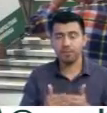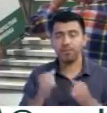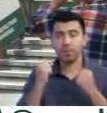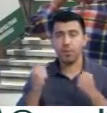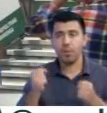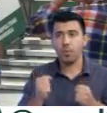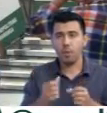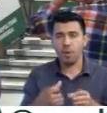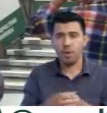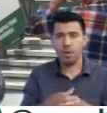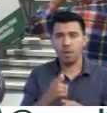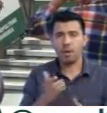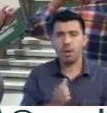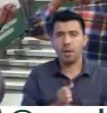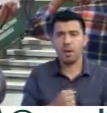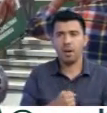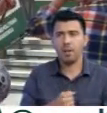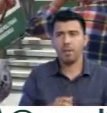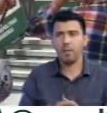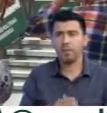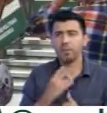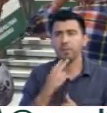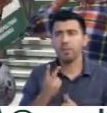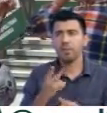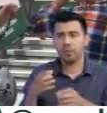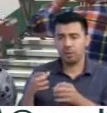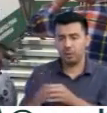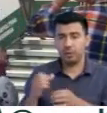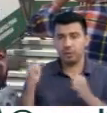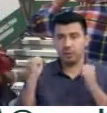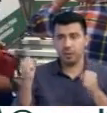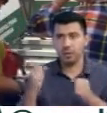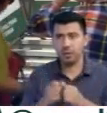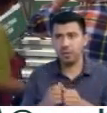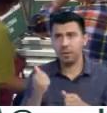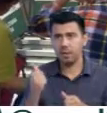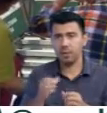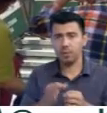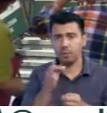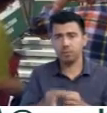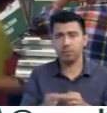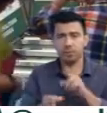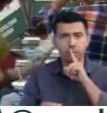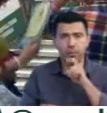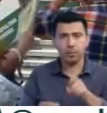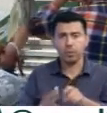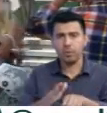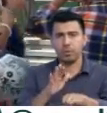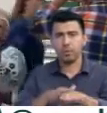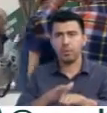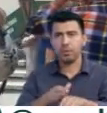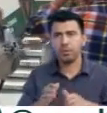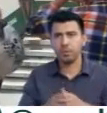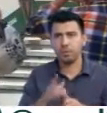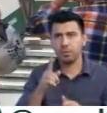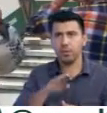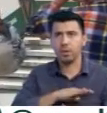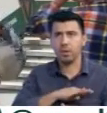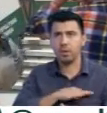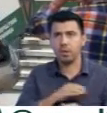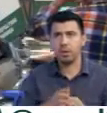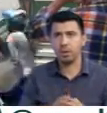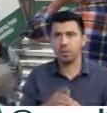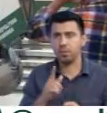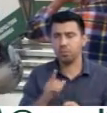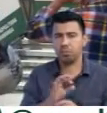de hambre. Los voceros del sindicato del municipio de Bucaramanga le han indicado al mandatario local que en